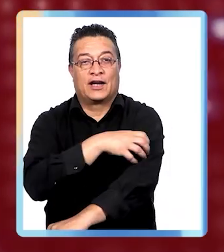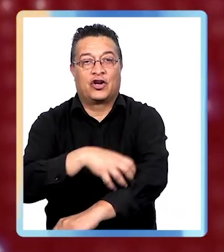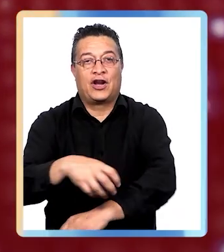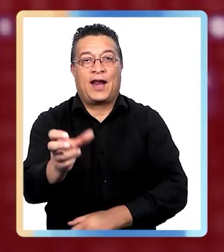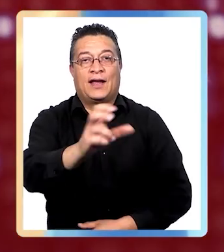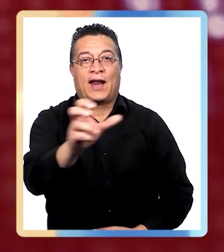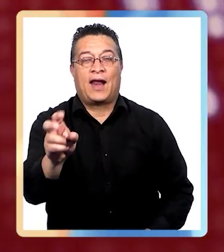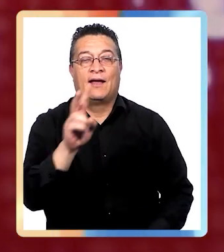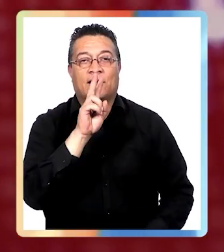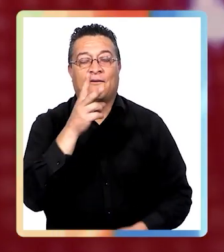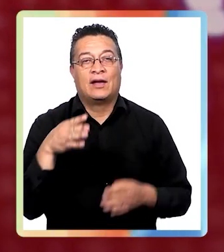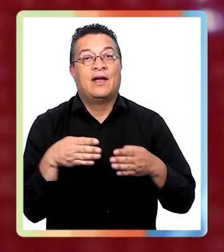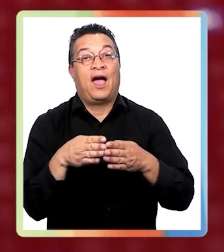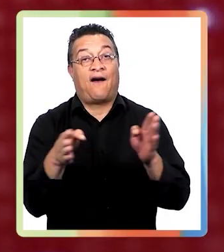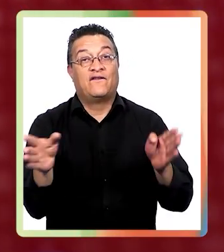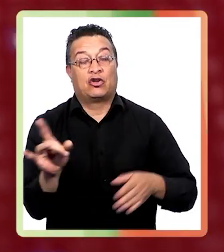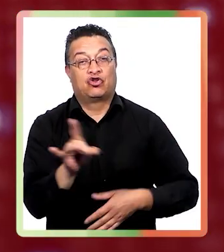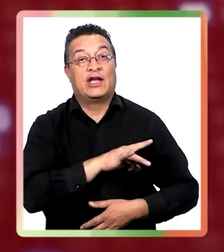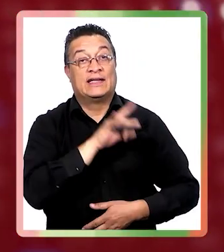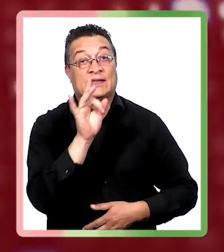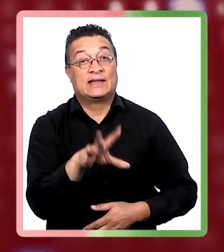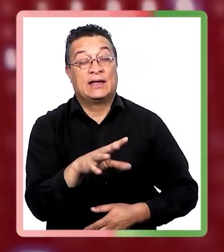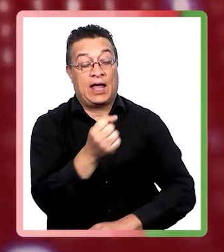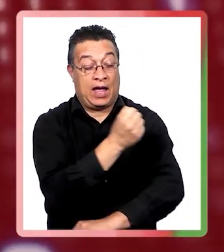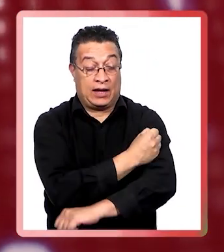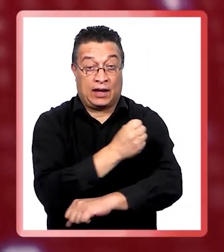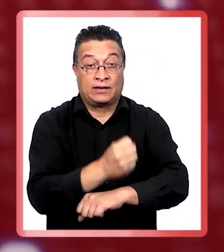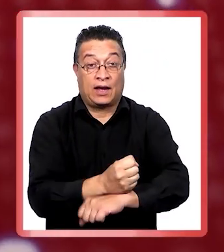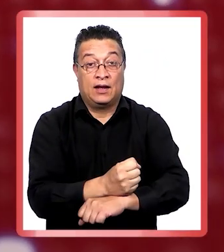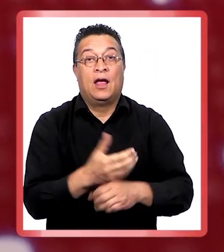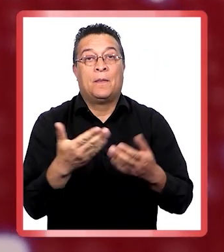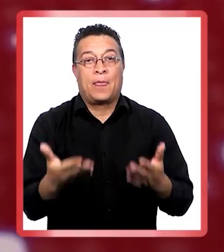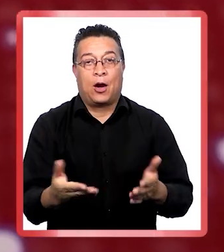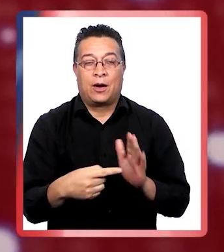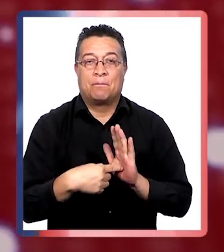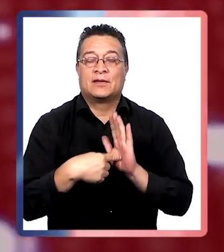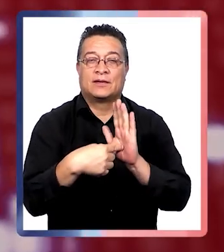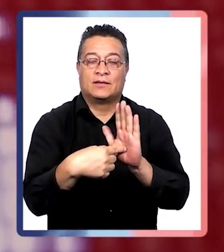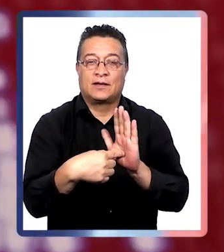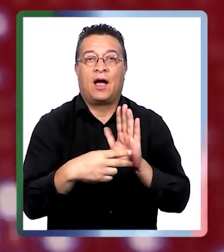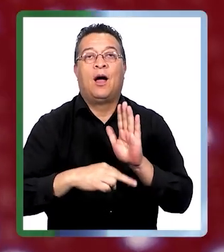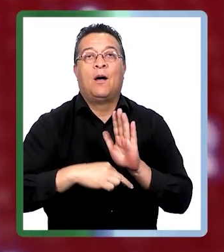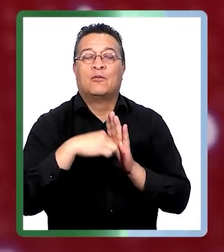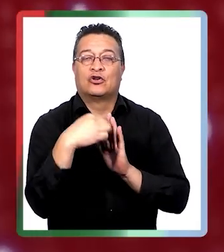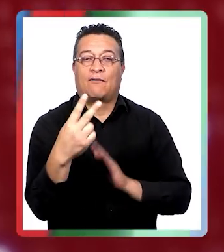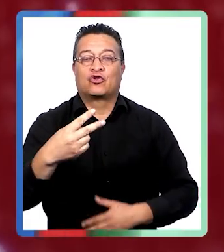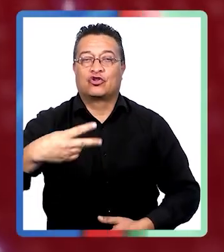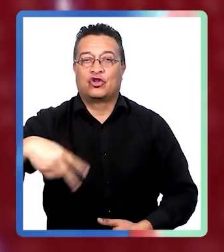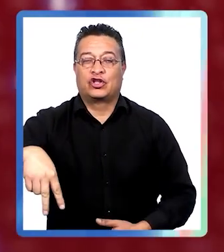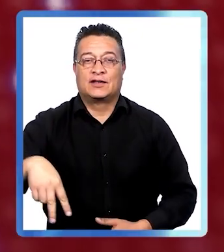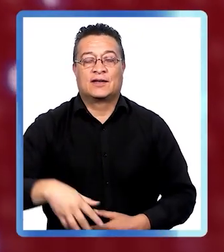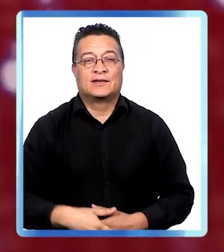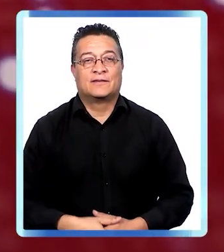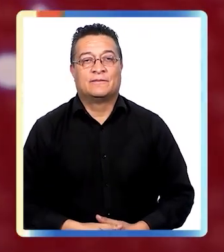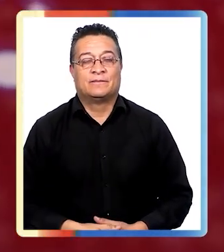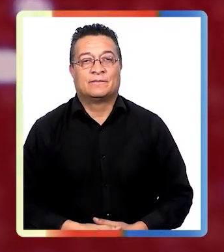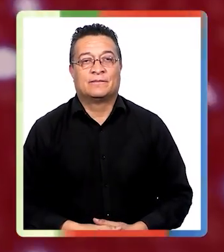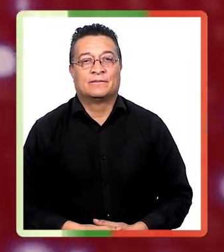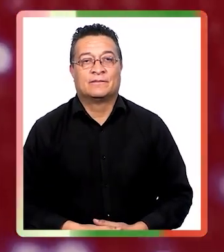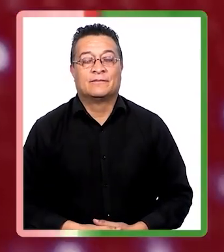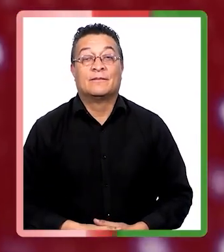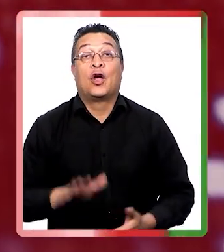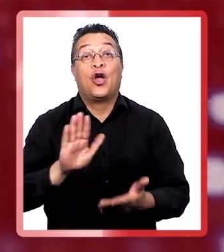Asociación Regional de Canales de Televisión de Señal Abierta de Chile, Arcatel, presenta Portavoz